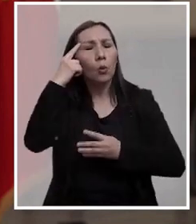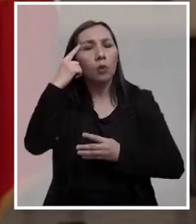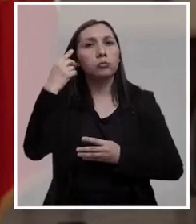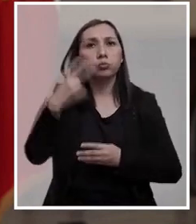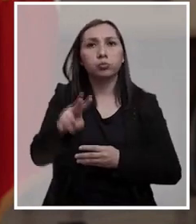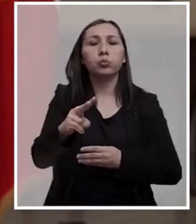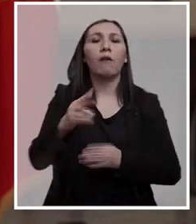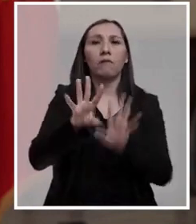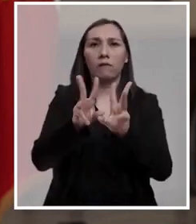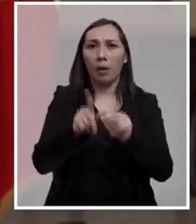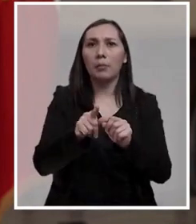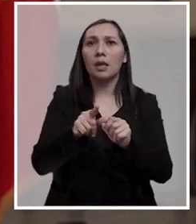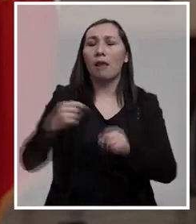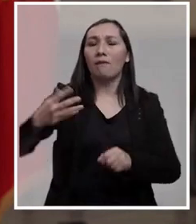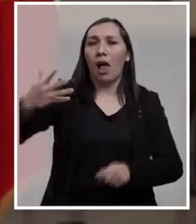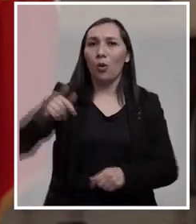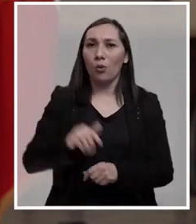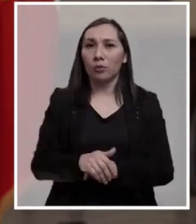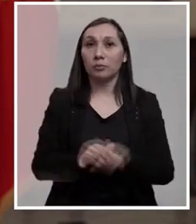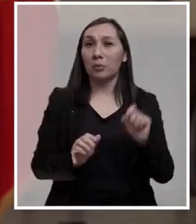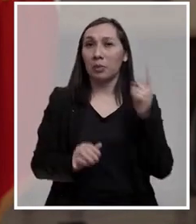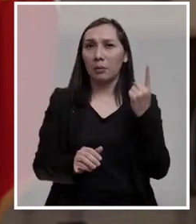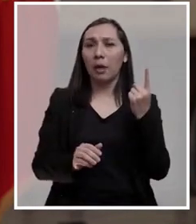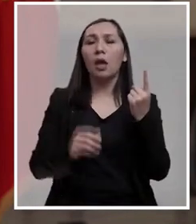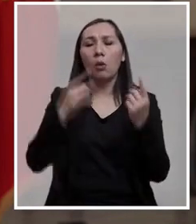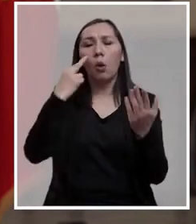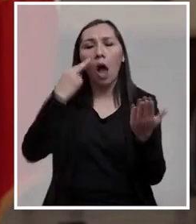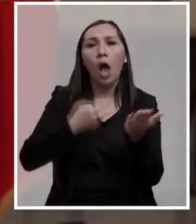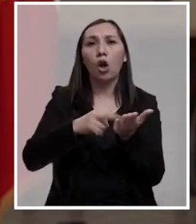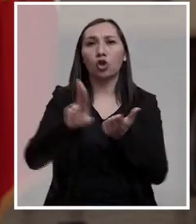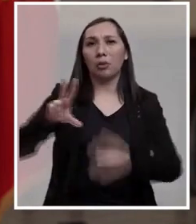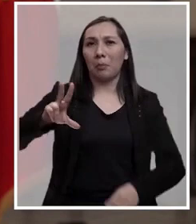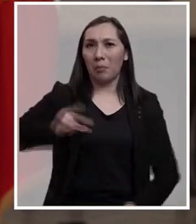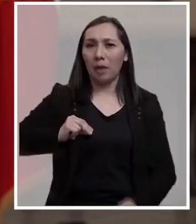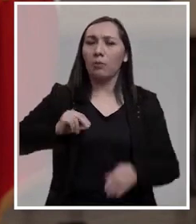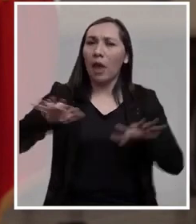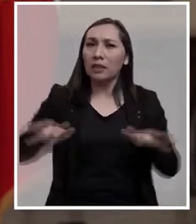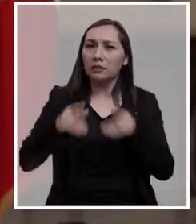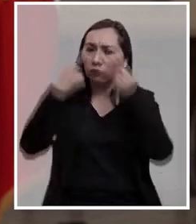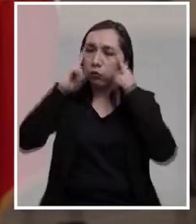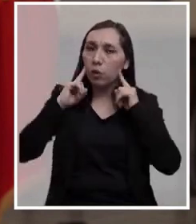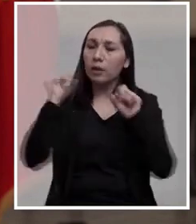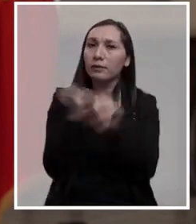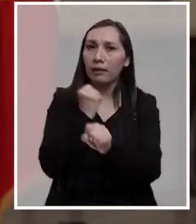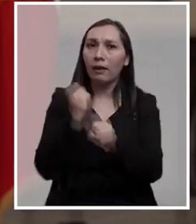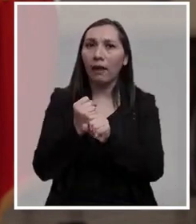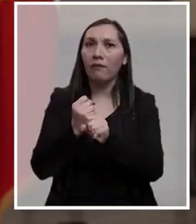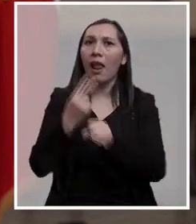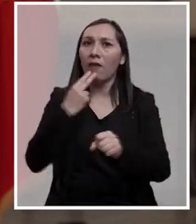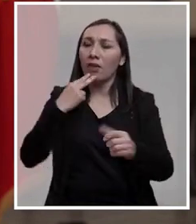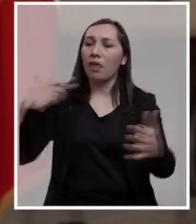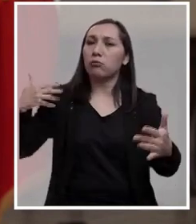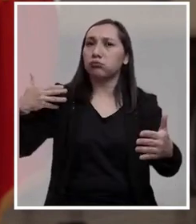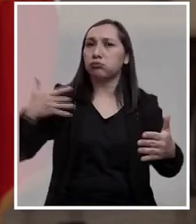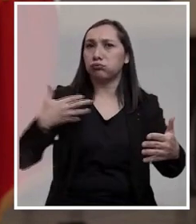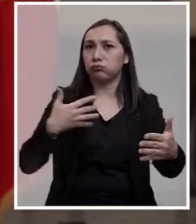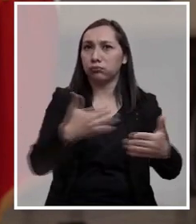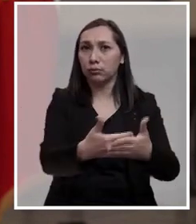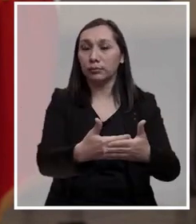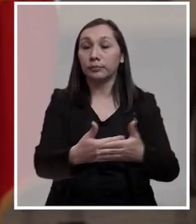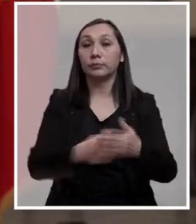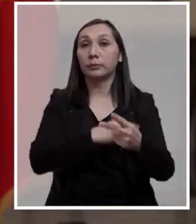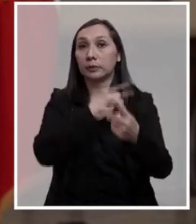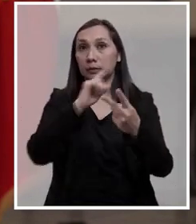familia en primer lugar se reconocerá y premiará el esfuerzo del trabajo a lo largo de la vida